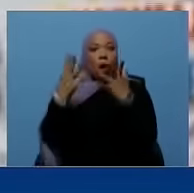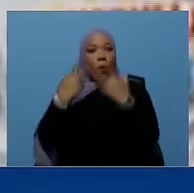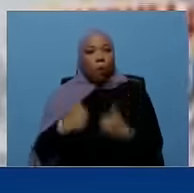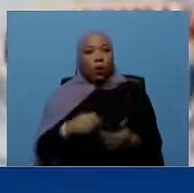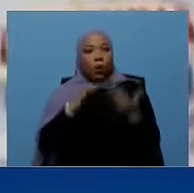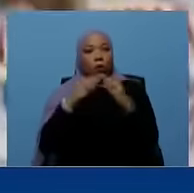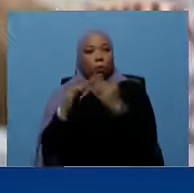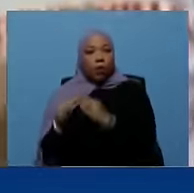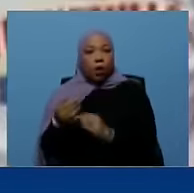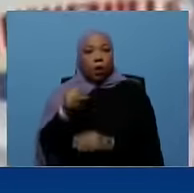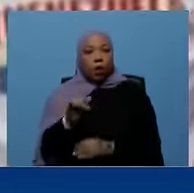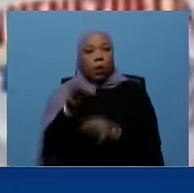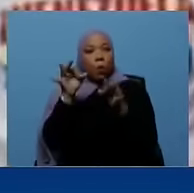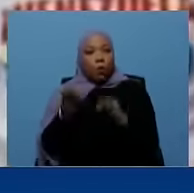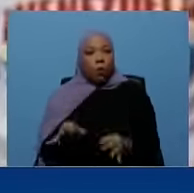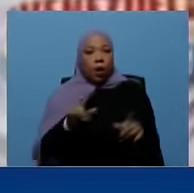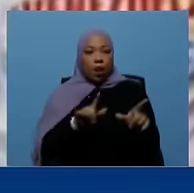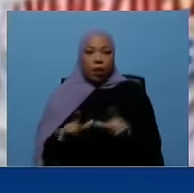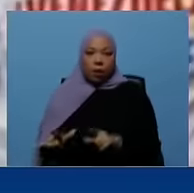comunas tenemos hoy consolidadas.